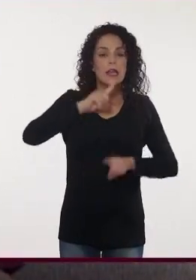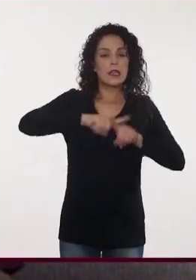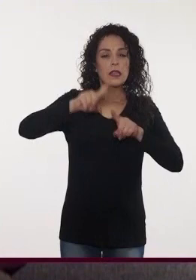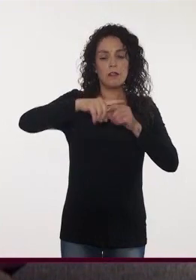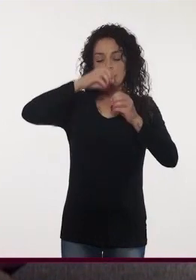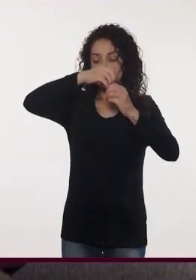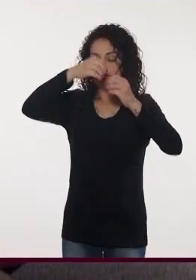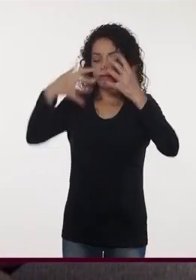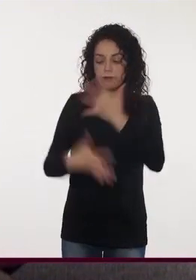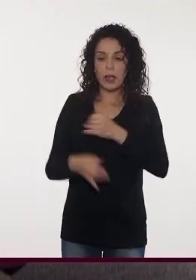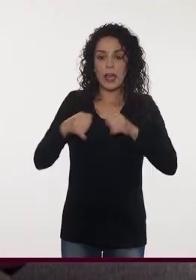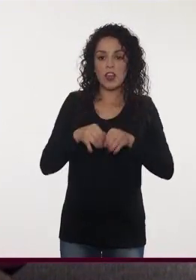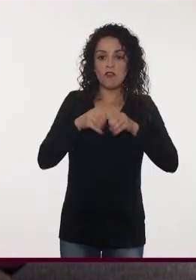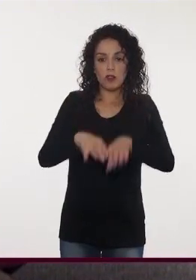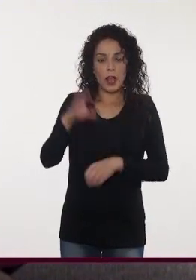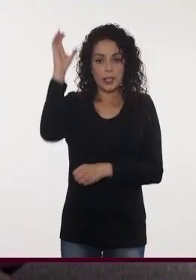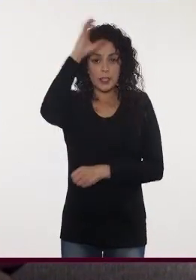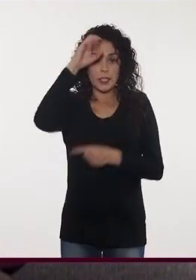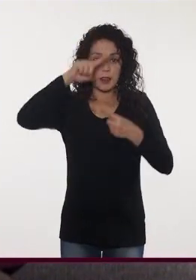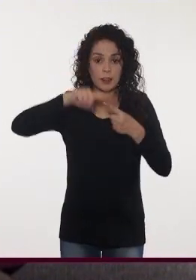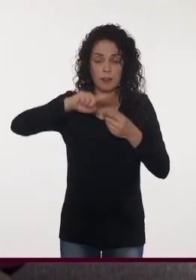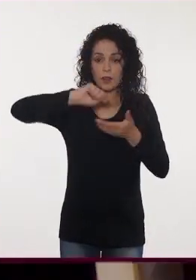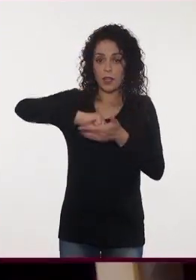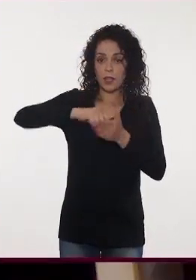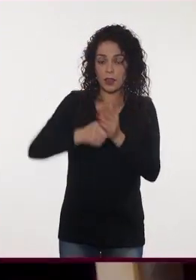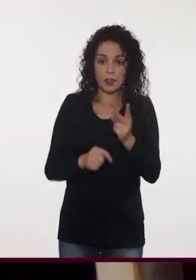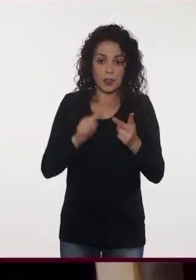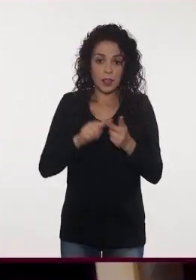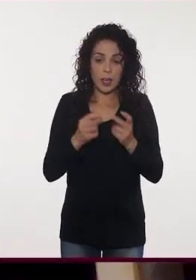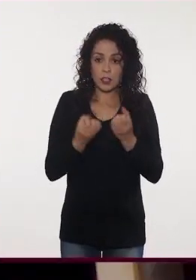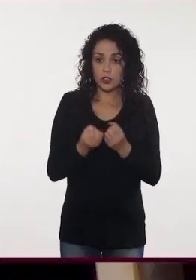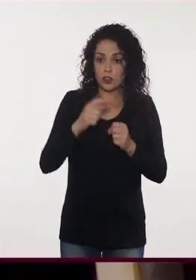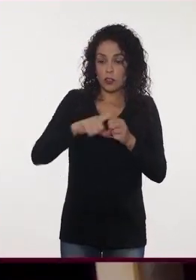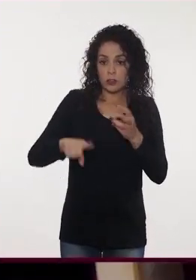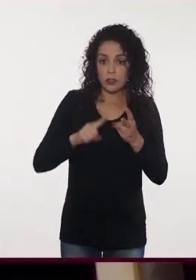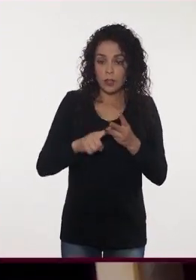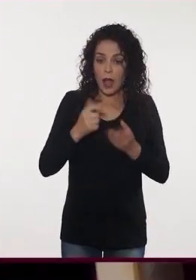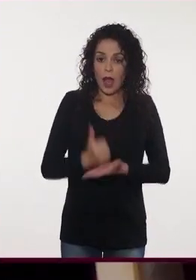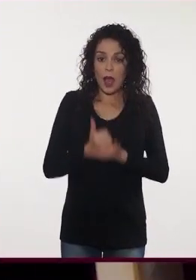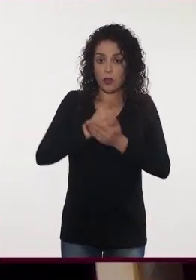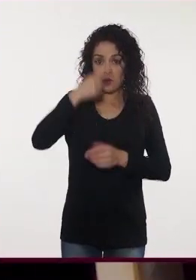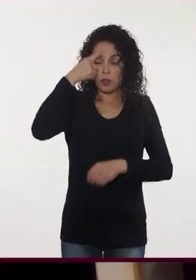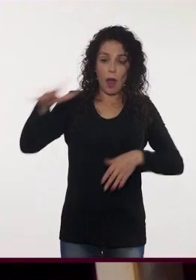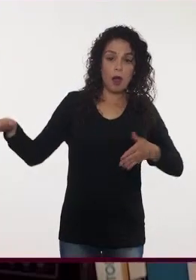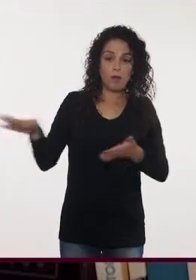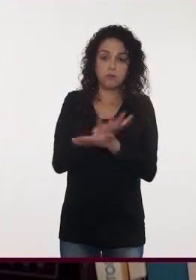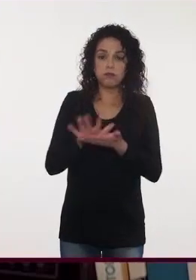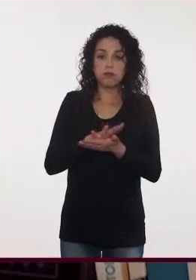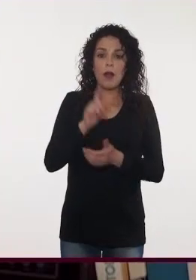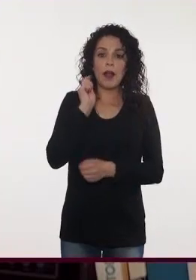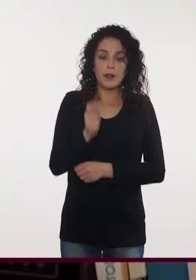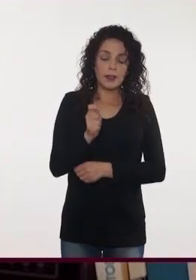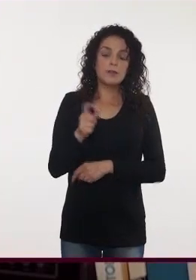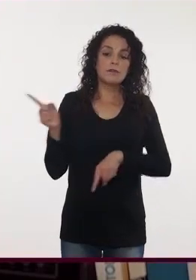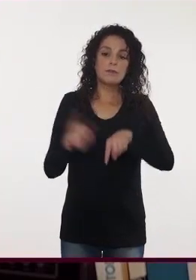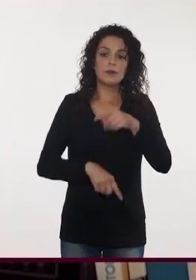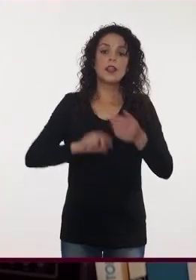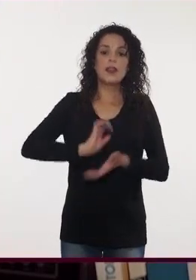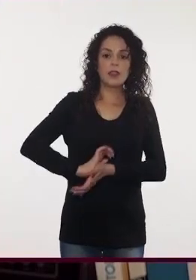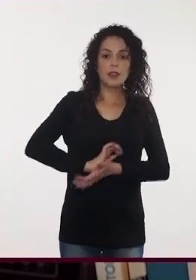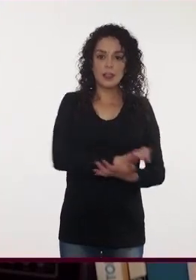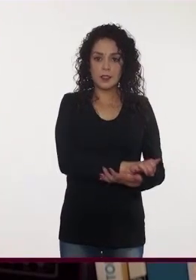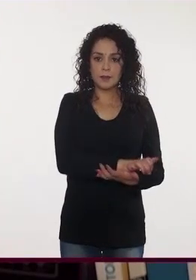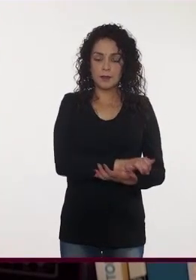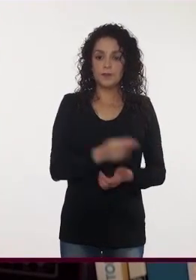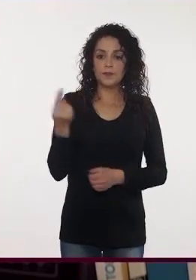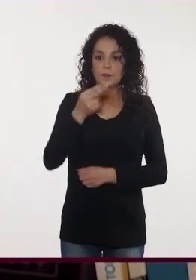conocimientos científicos, técnicos y sociales que contribuyan a erradicar la discriminación. Es recomendable el